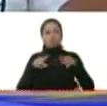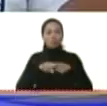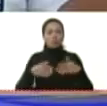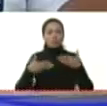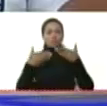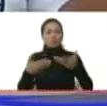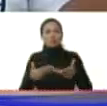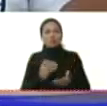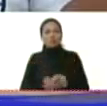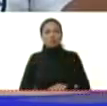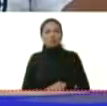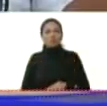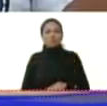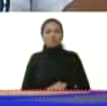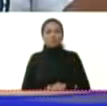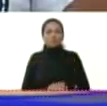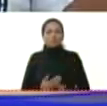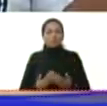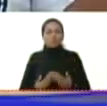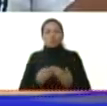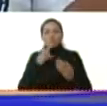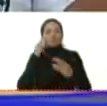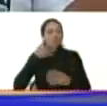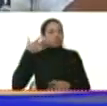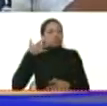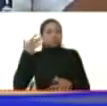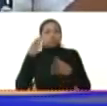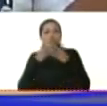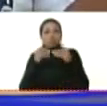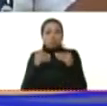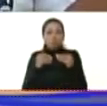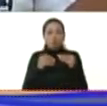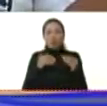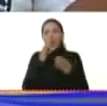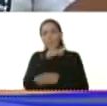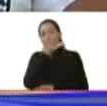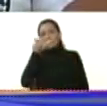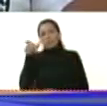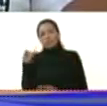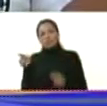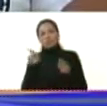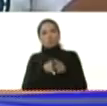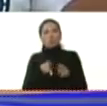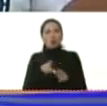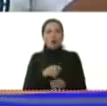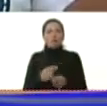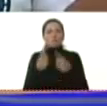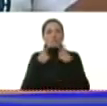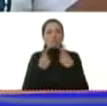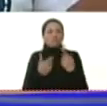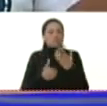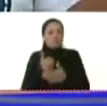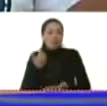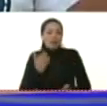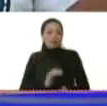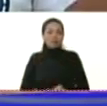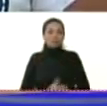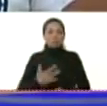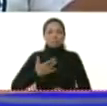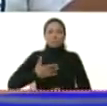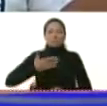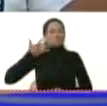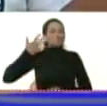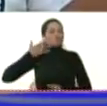entregará para el deleite de todos estos, bueno, vecinos, de todos estos beneficiarios. Nos sentimos muy